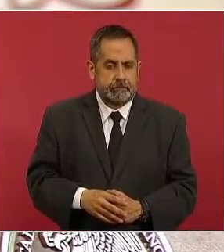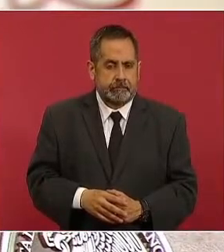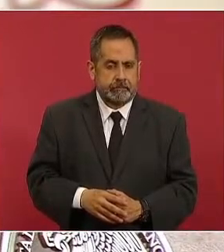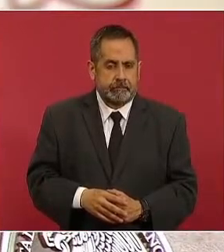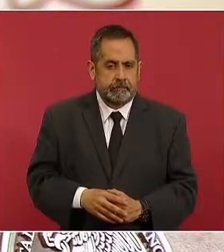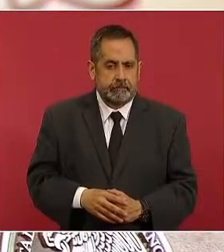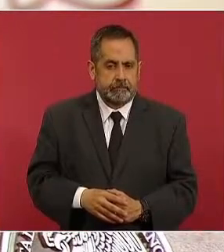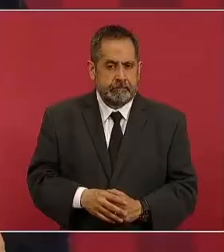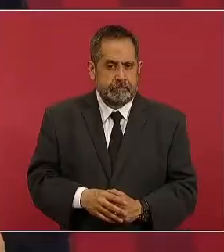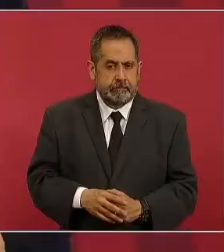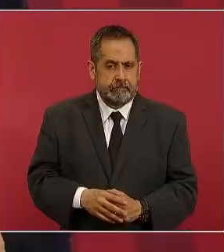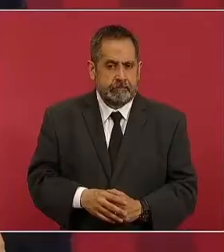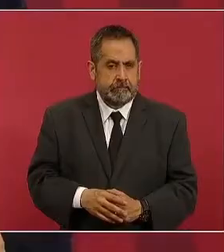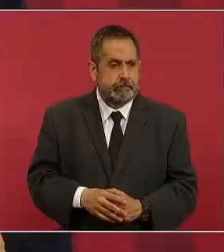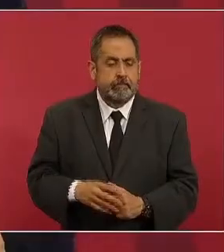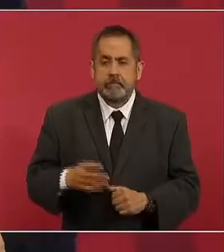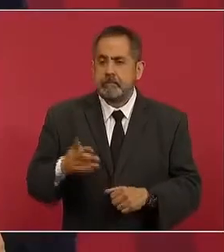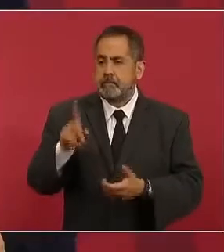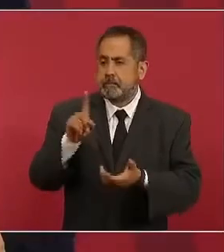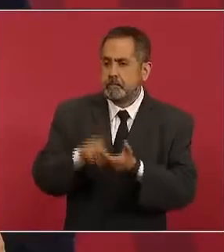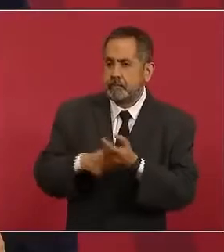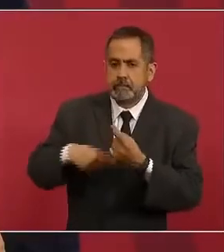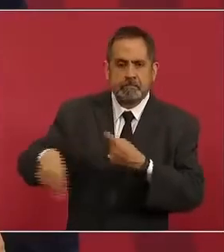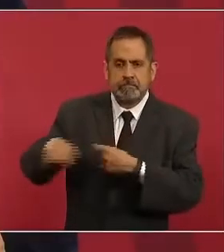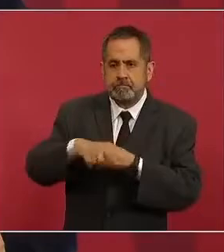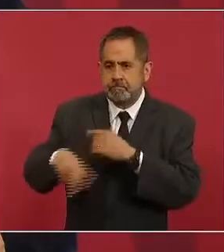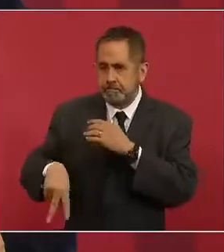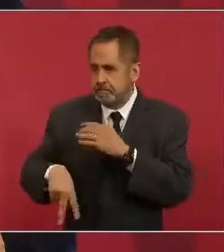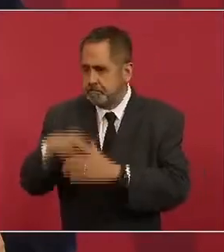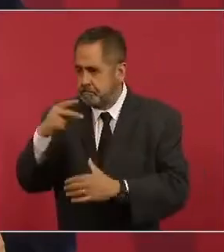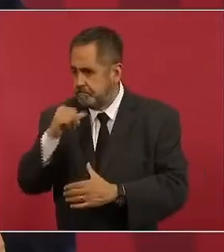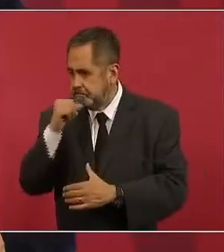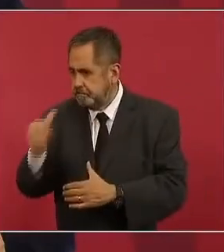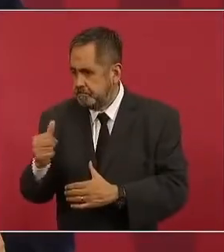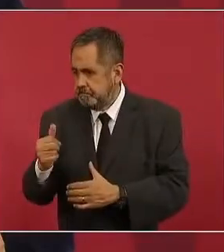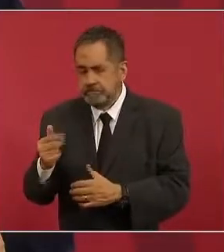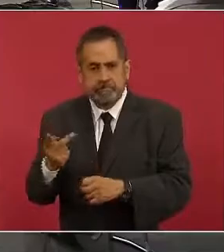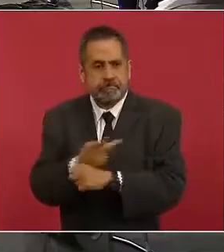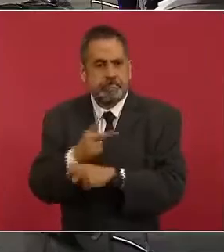La masa sin cantera. ¿Es de Silvio?